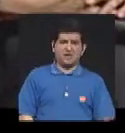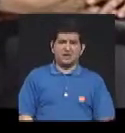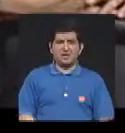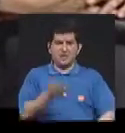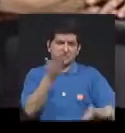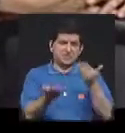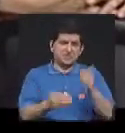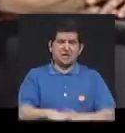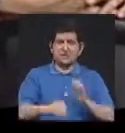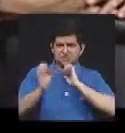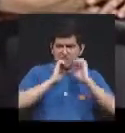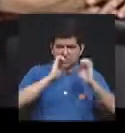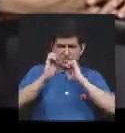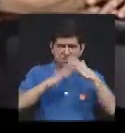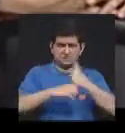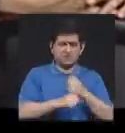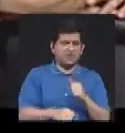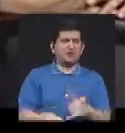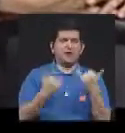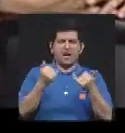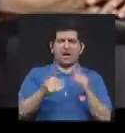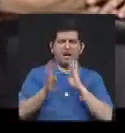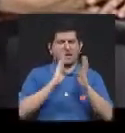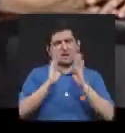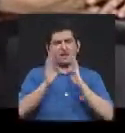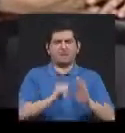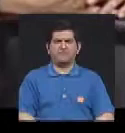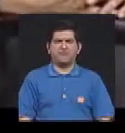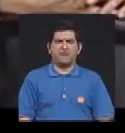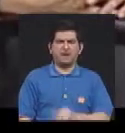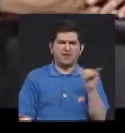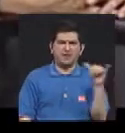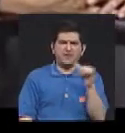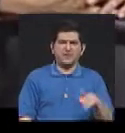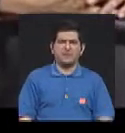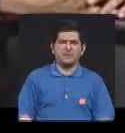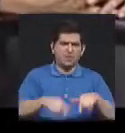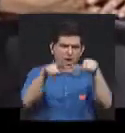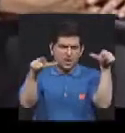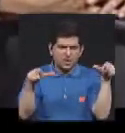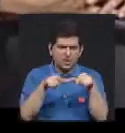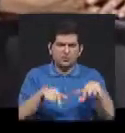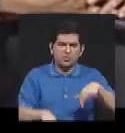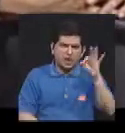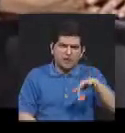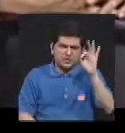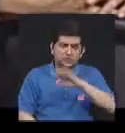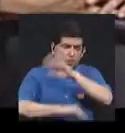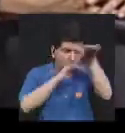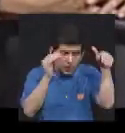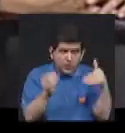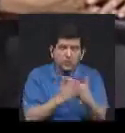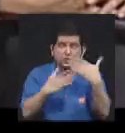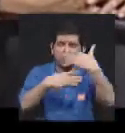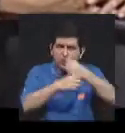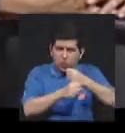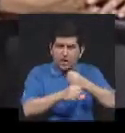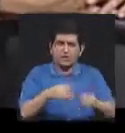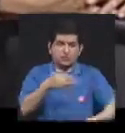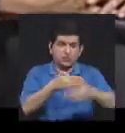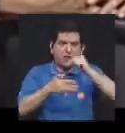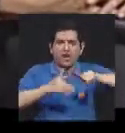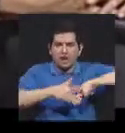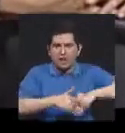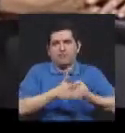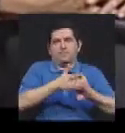a declarar, a ser entrevistadas están habladas, los lugares, ya las locaciones escogidas, todo hecho